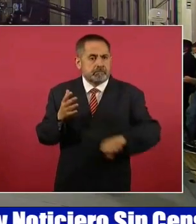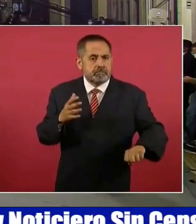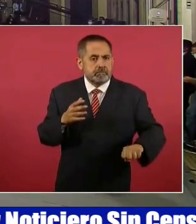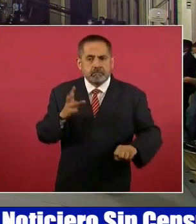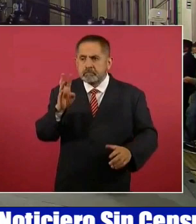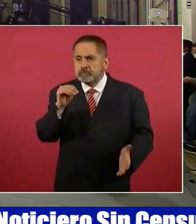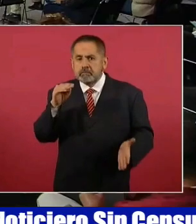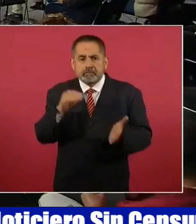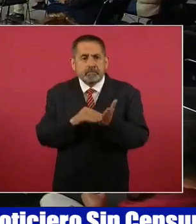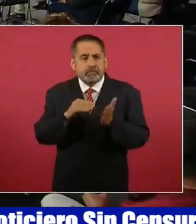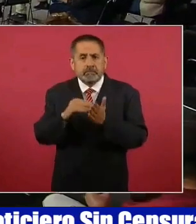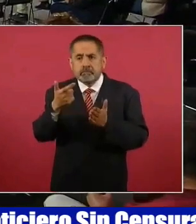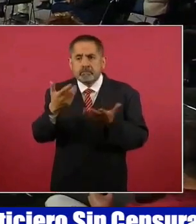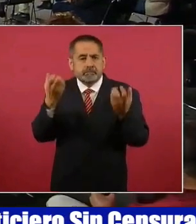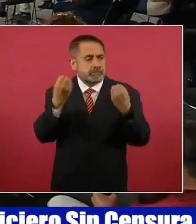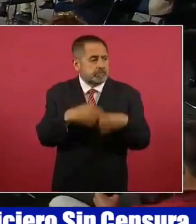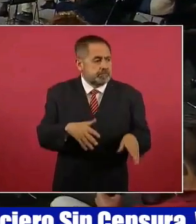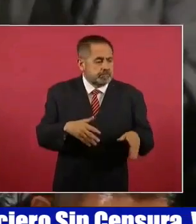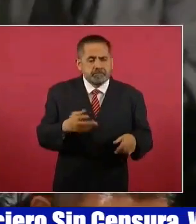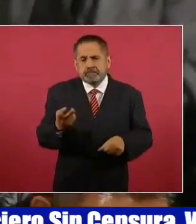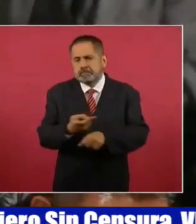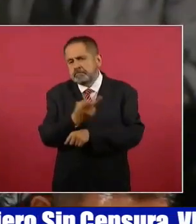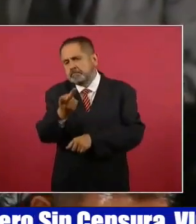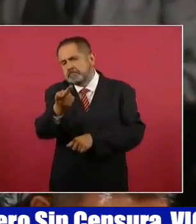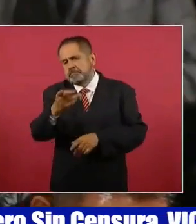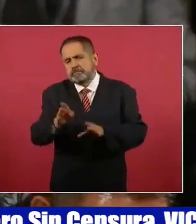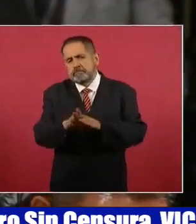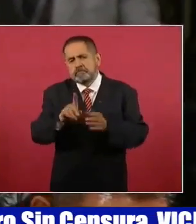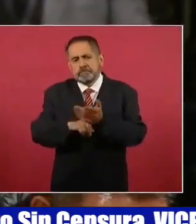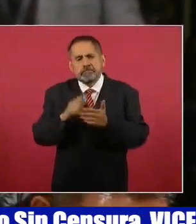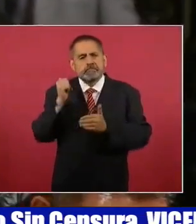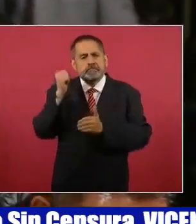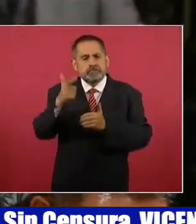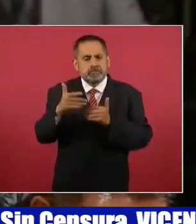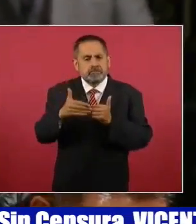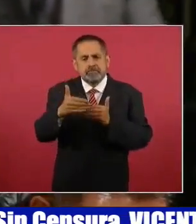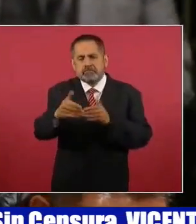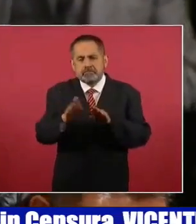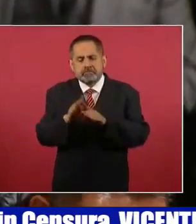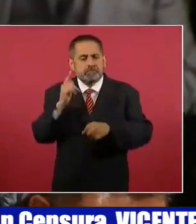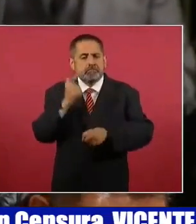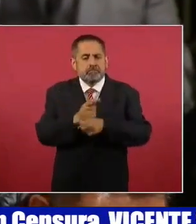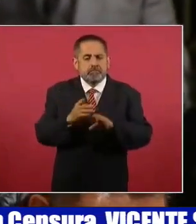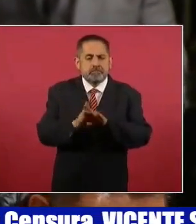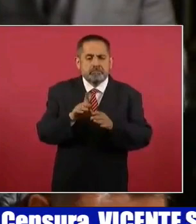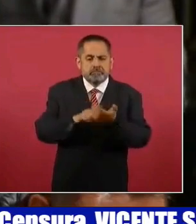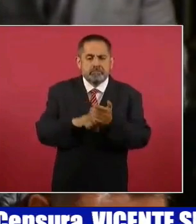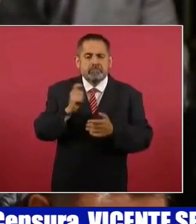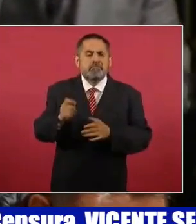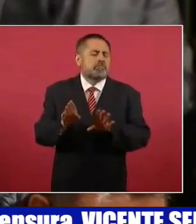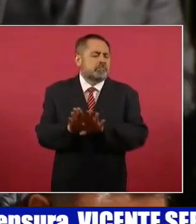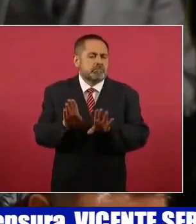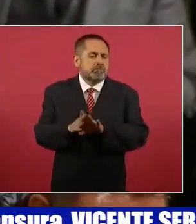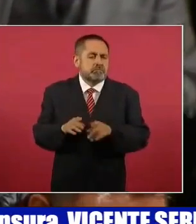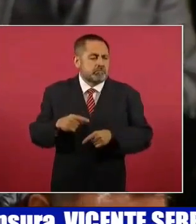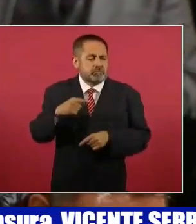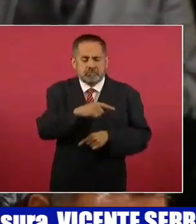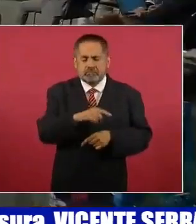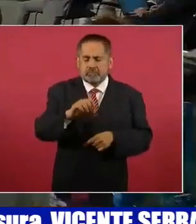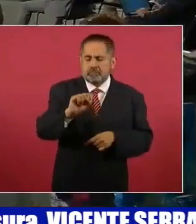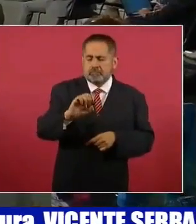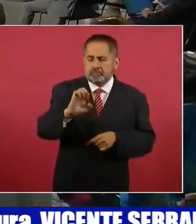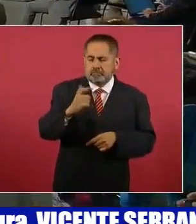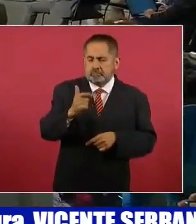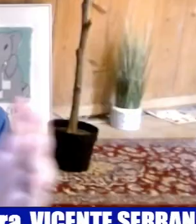preguntas interminables, yo insisto, la labor del corresponsal tiene que ser esa, buscar la mayor cantidad